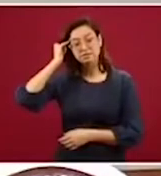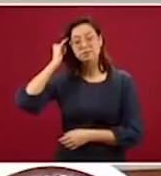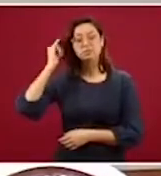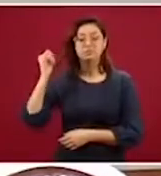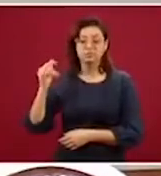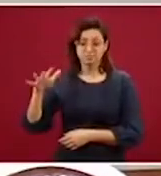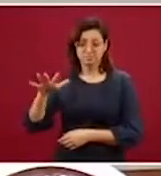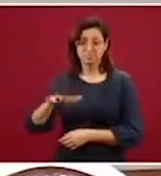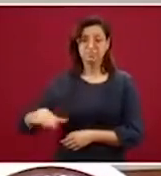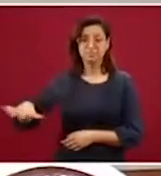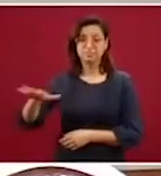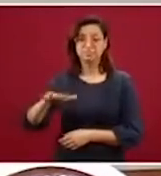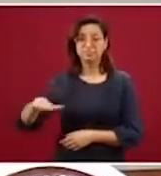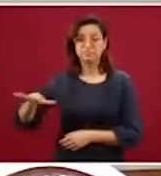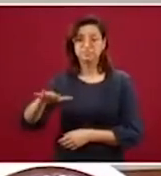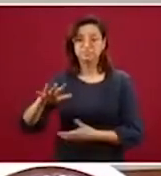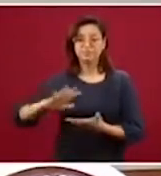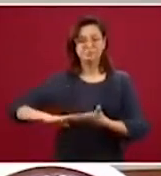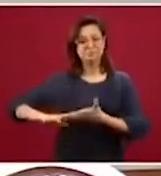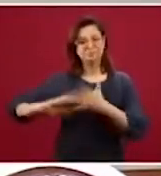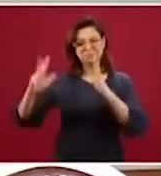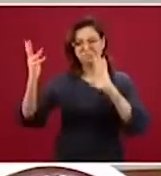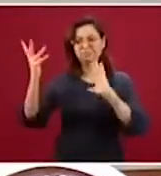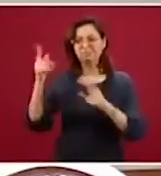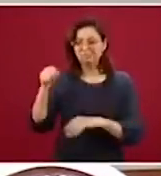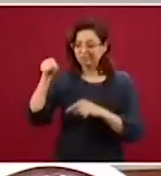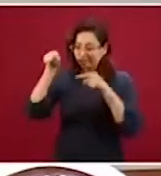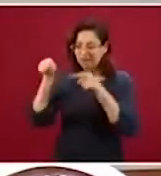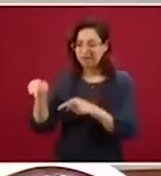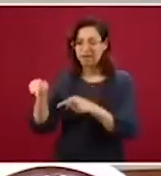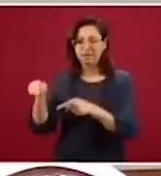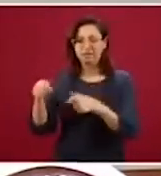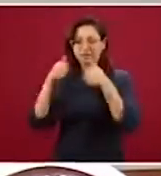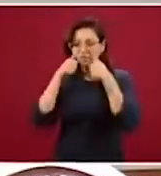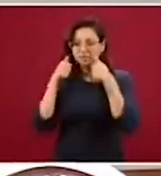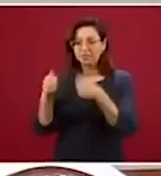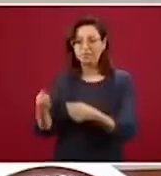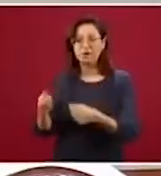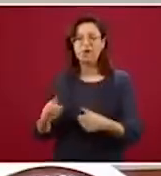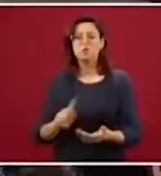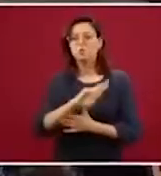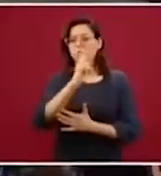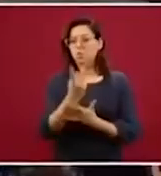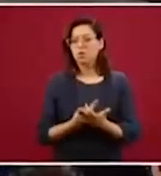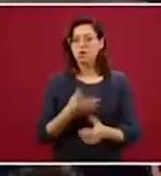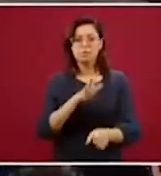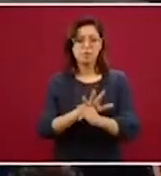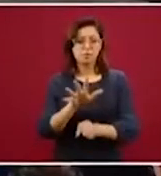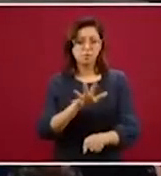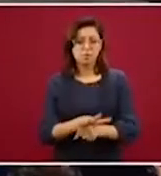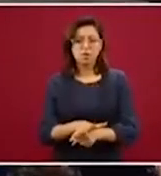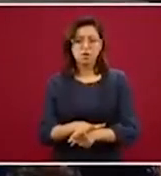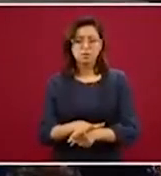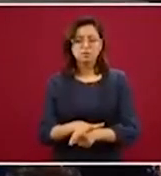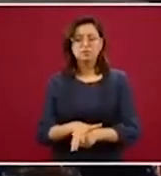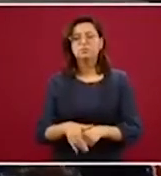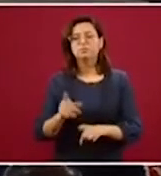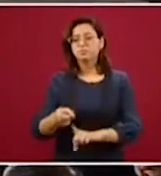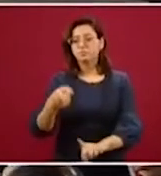zonas de alta violencia. ¿En qué consiste el programa? Pues consiste en dotar